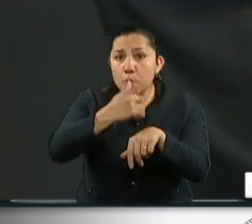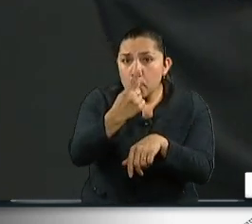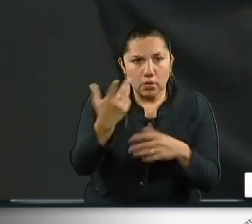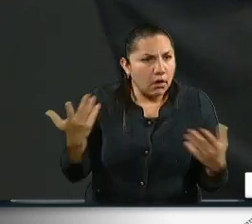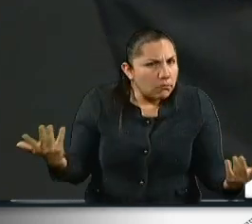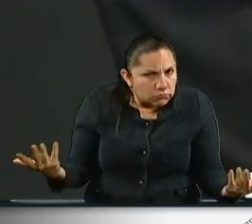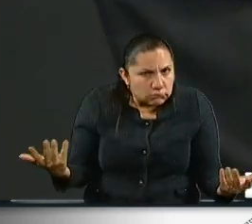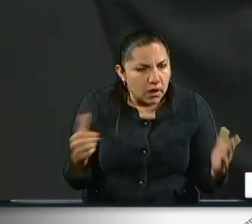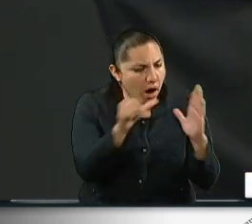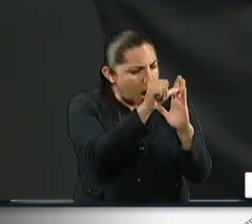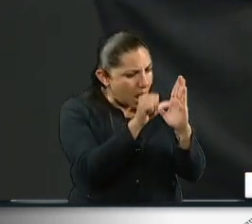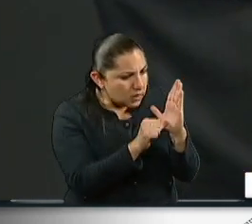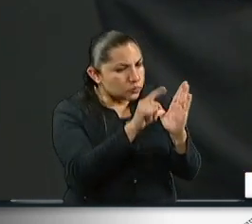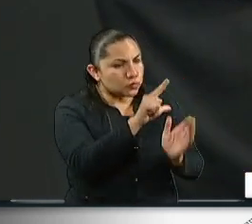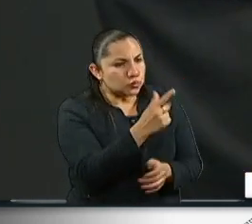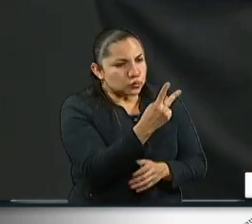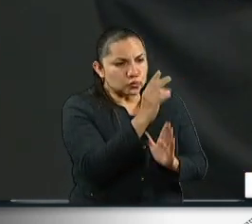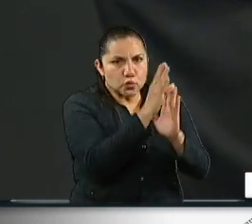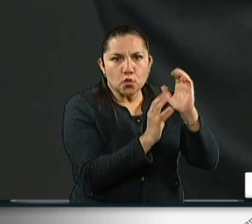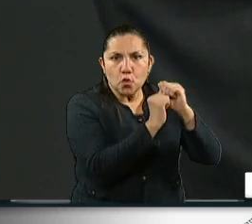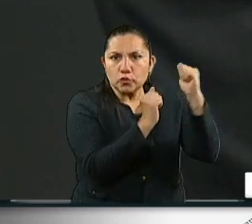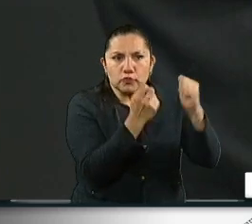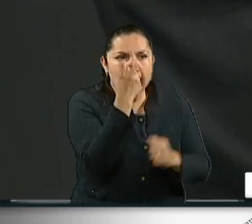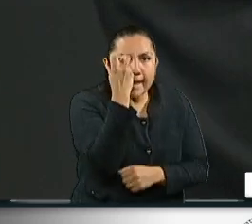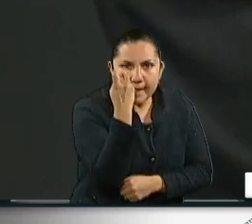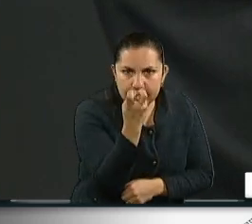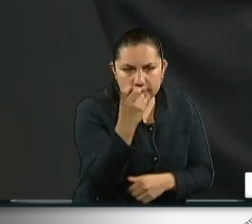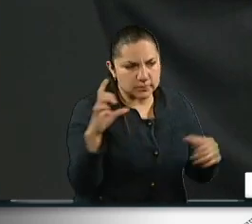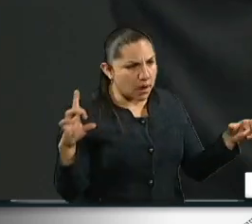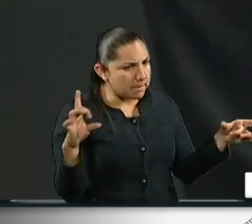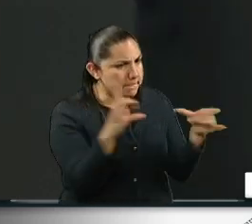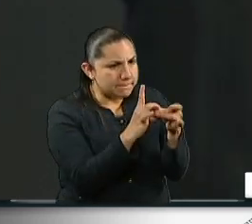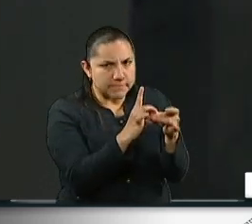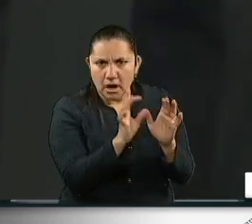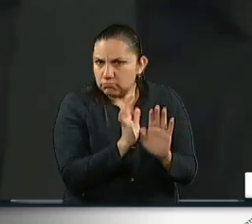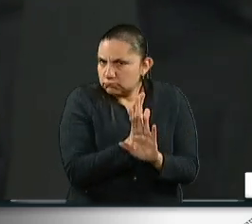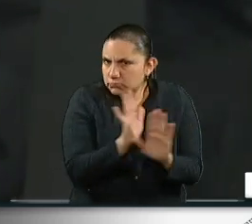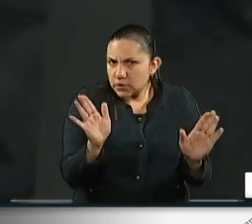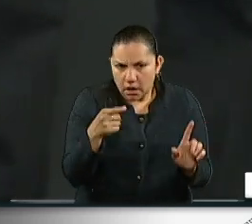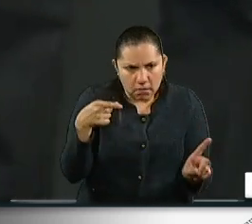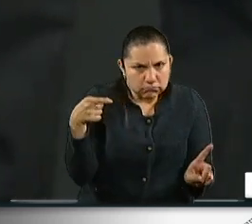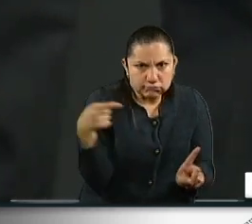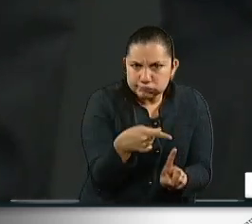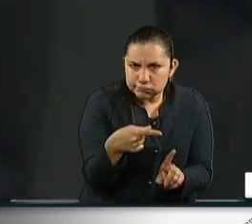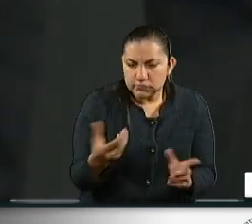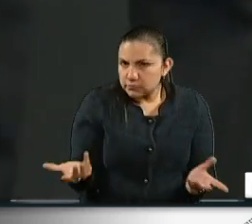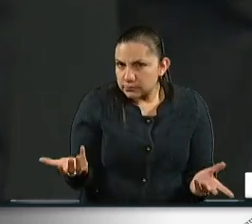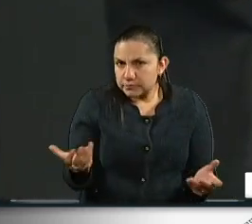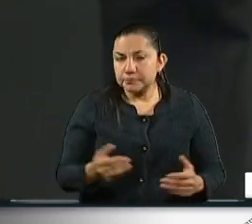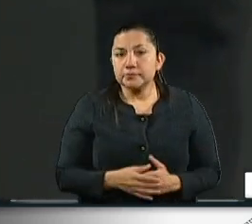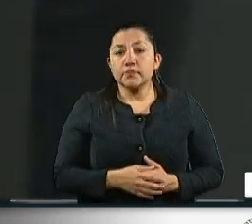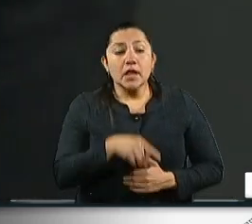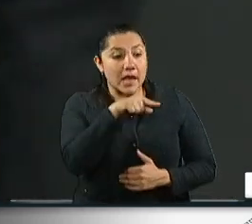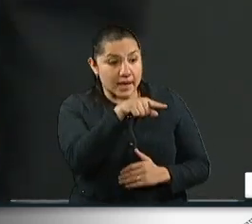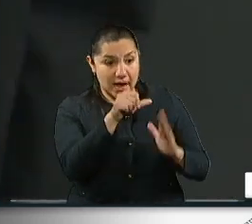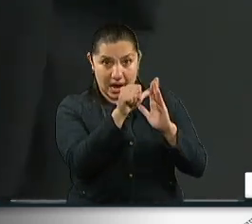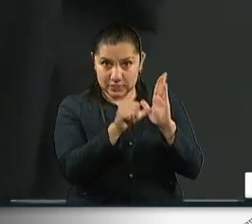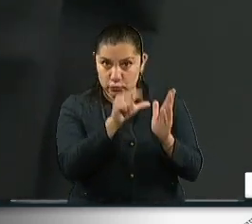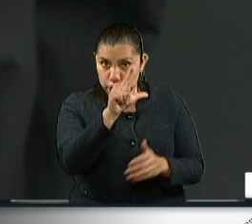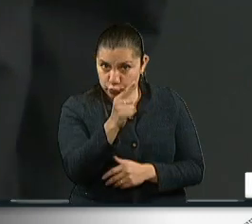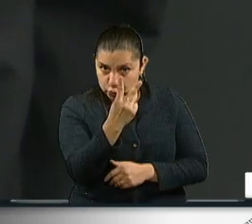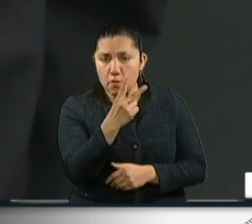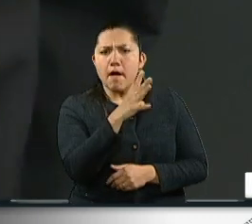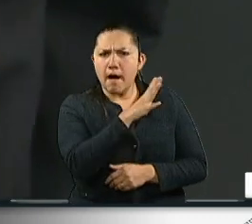el artículo 72 constitucional que tiene una serie de incisos y